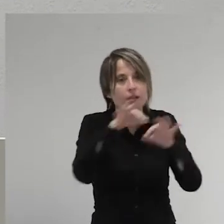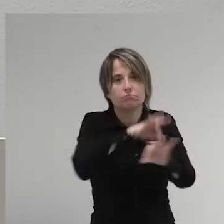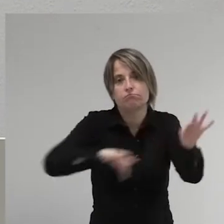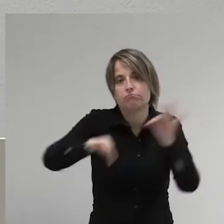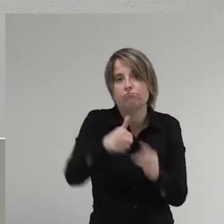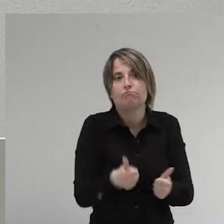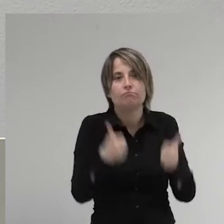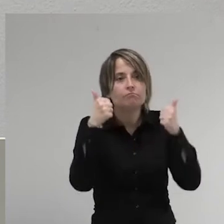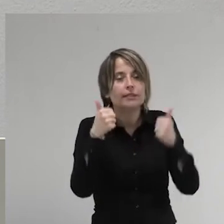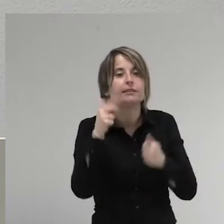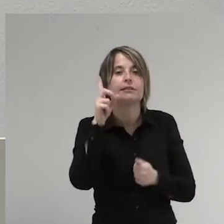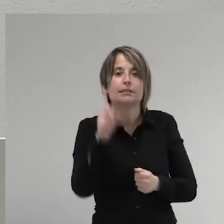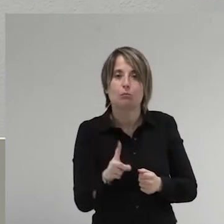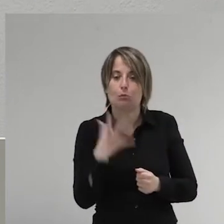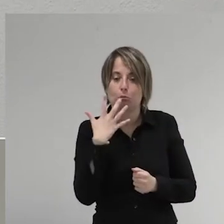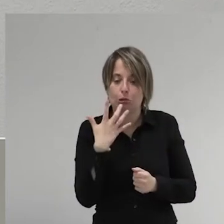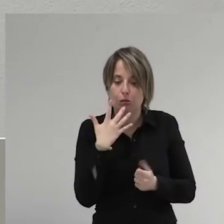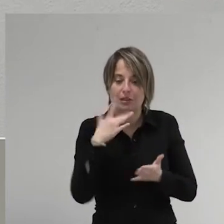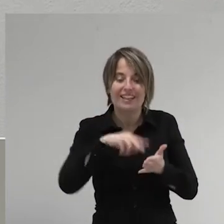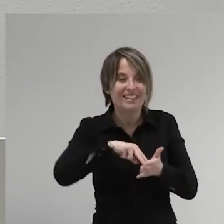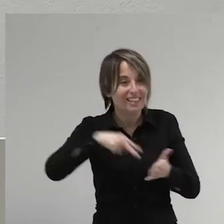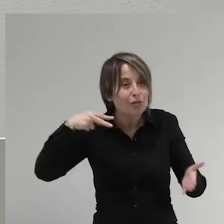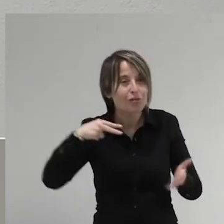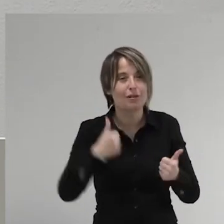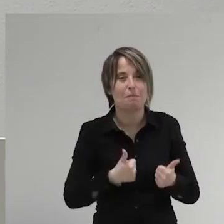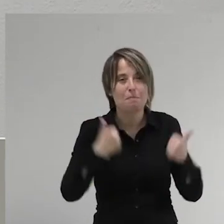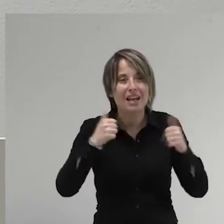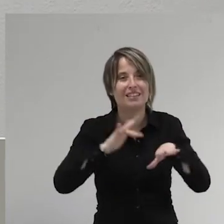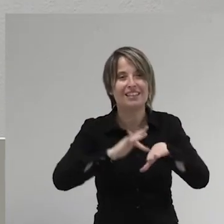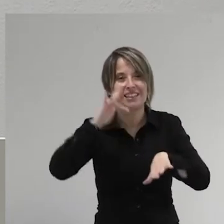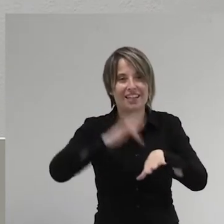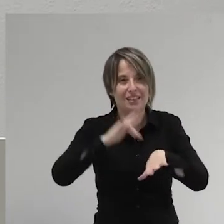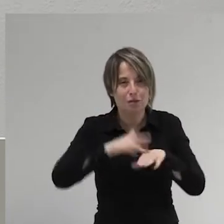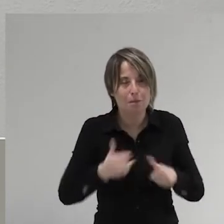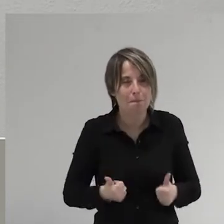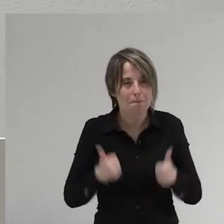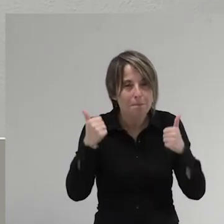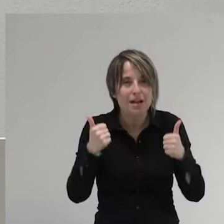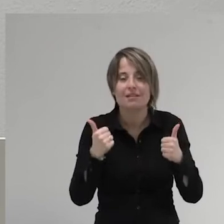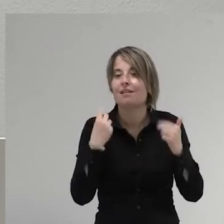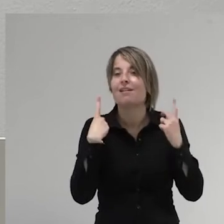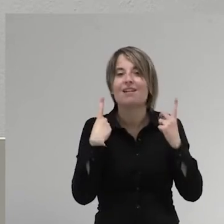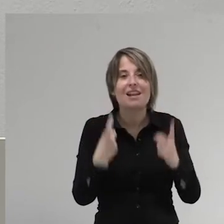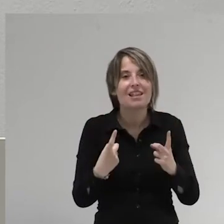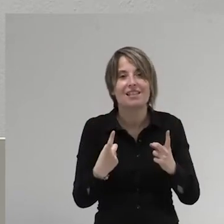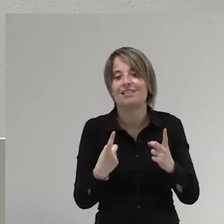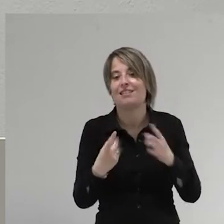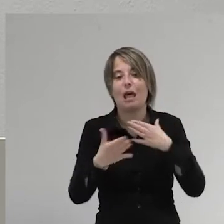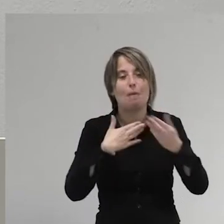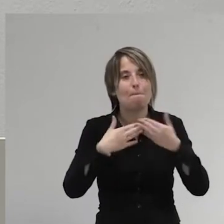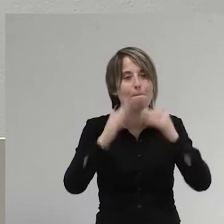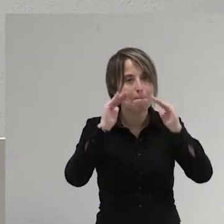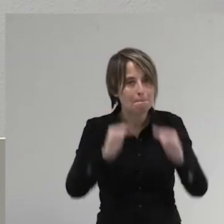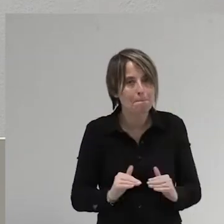También, en tanto que más tecnologización, más digitalización, menos necesidad de mano de obra, como quien